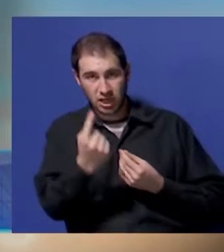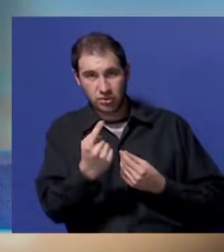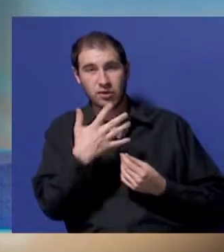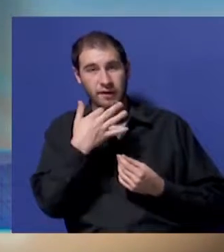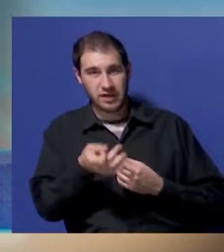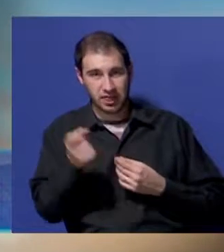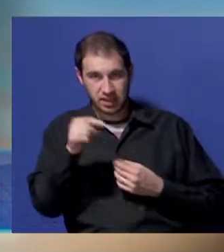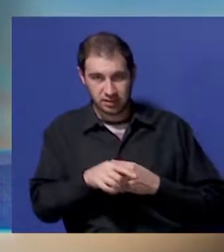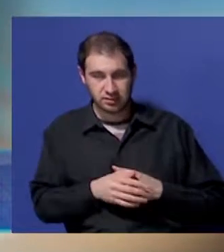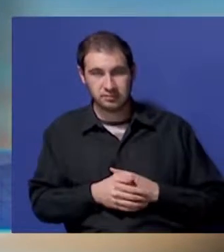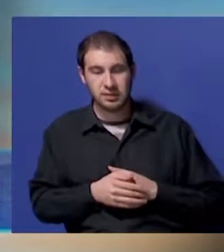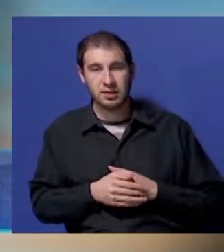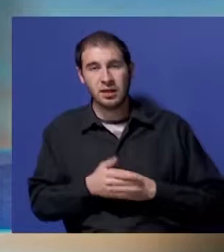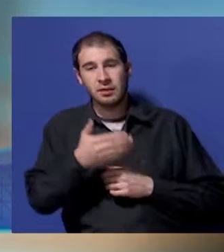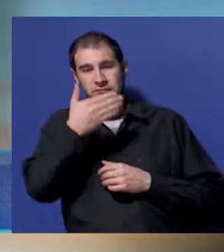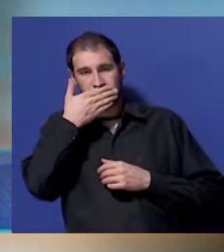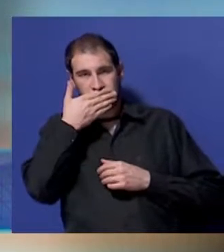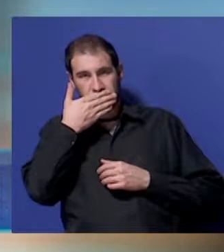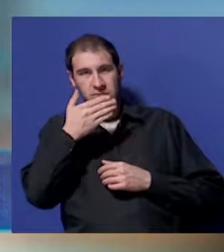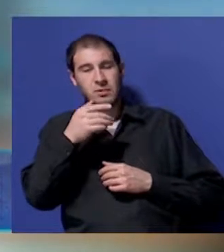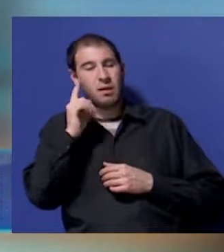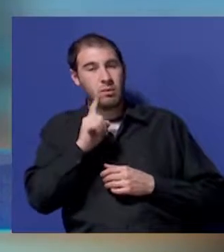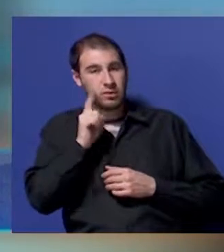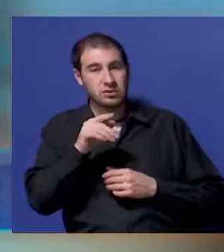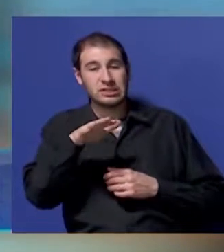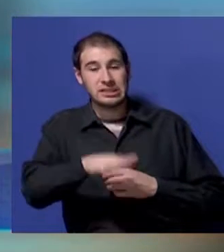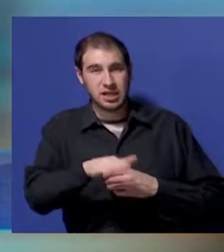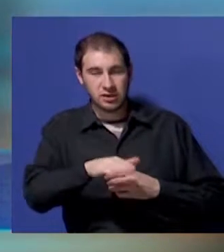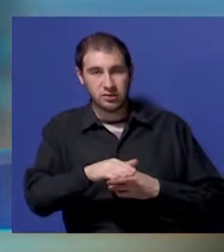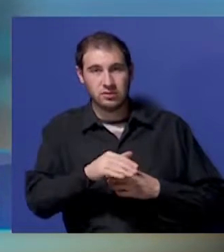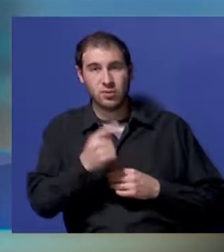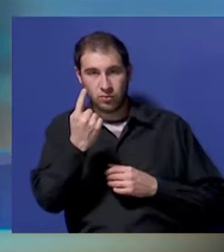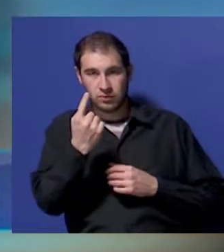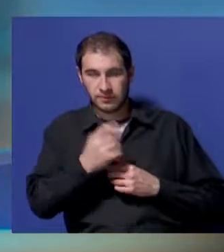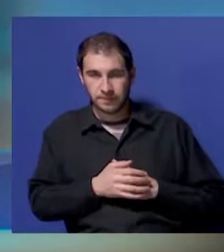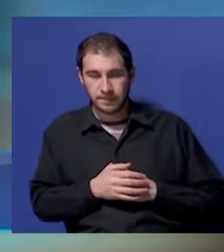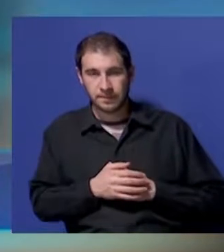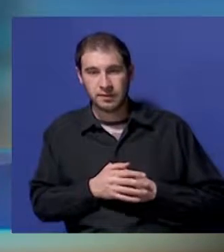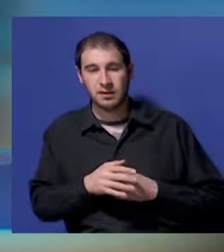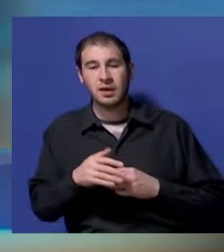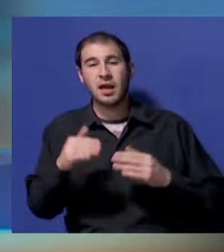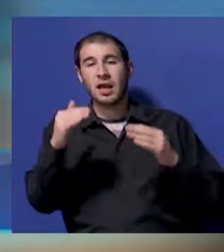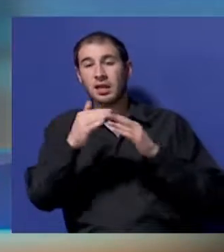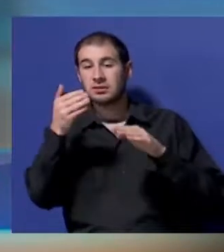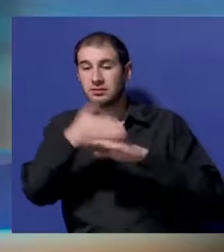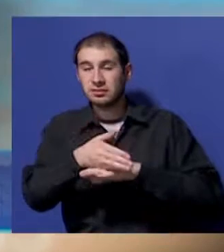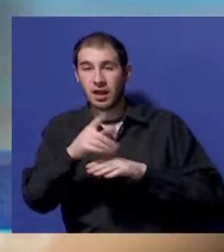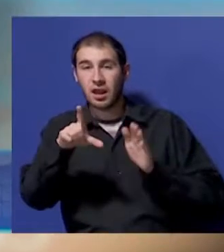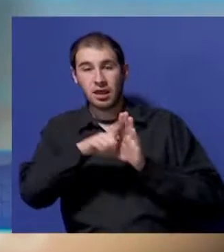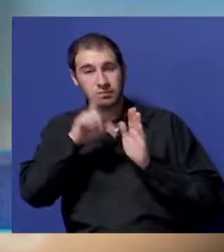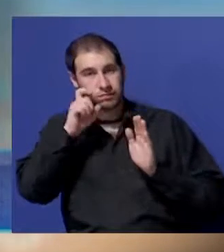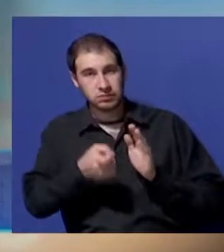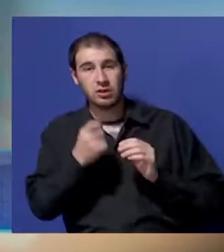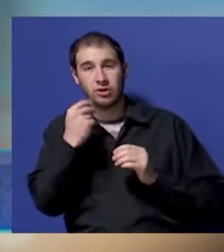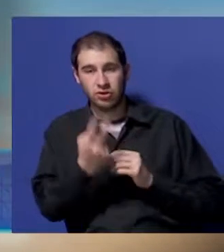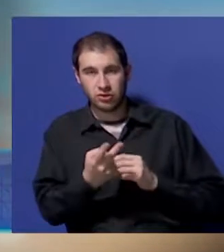real. Desaparición forzada de un menor, un hecho. Allanamiento ilegal, 2 hechos